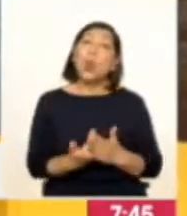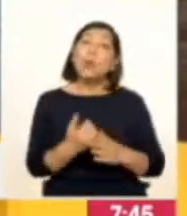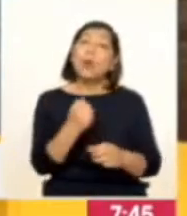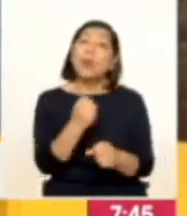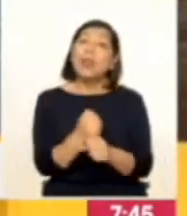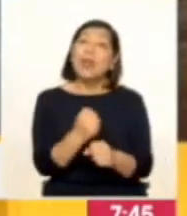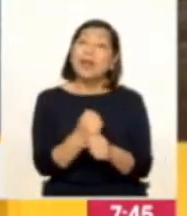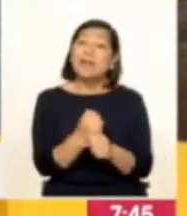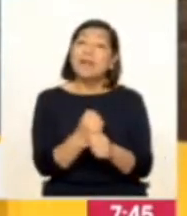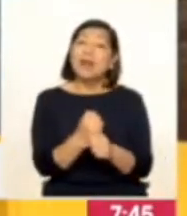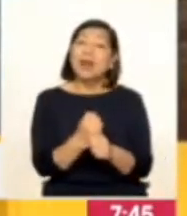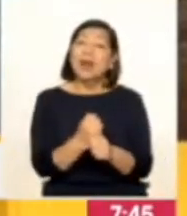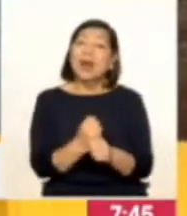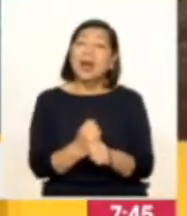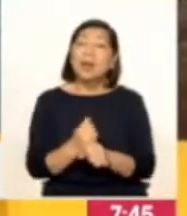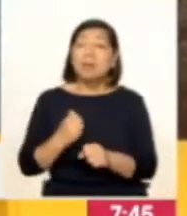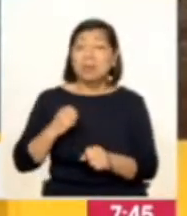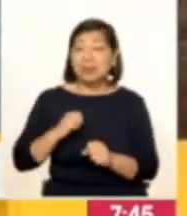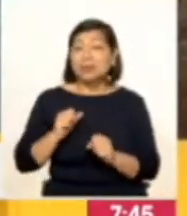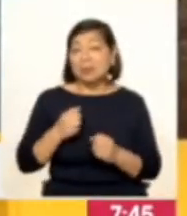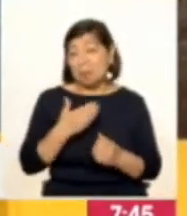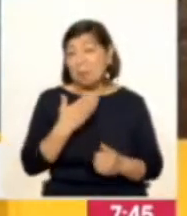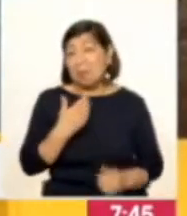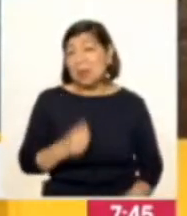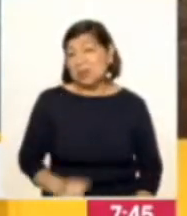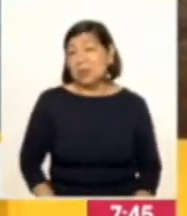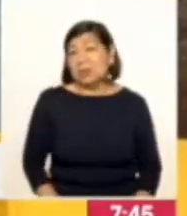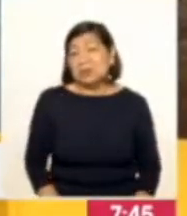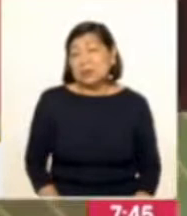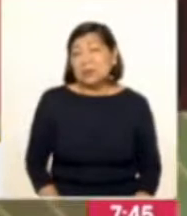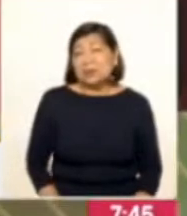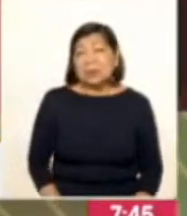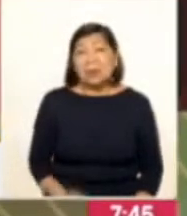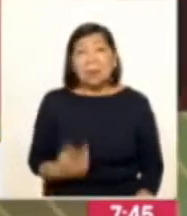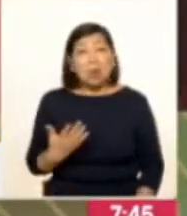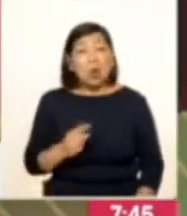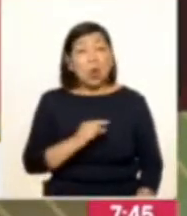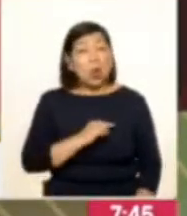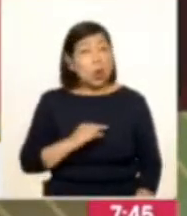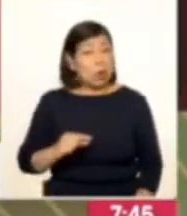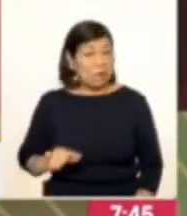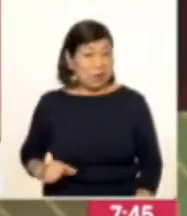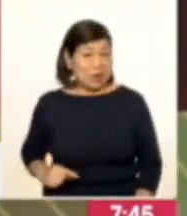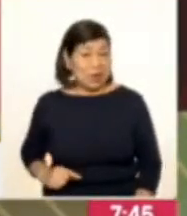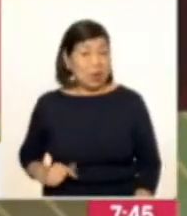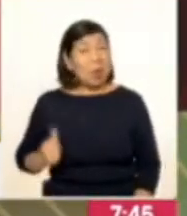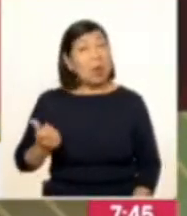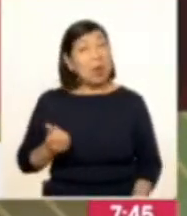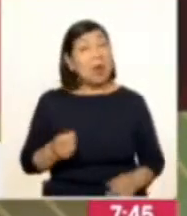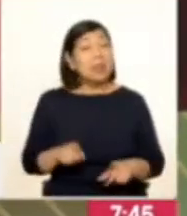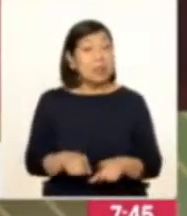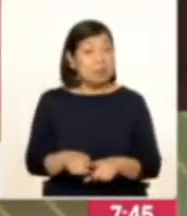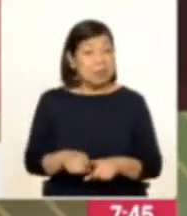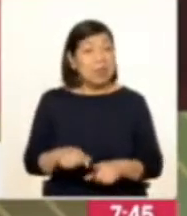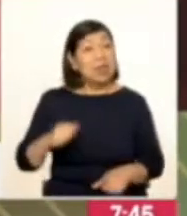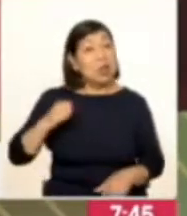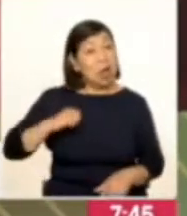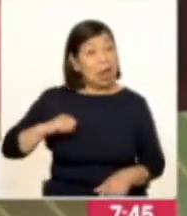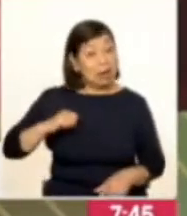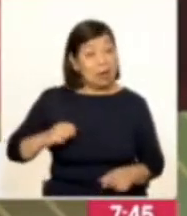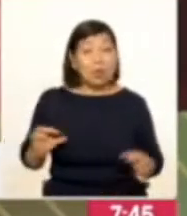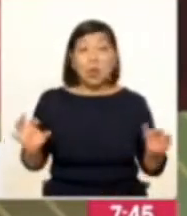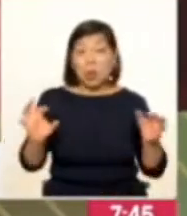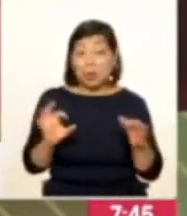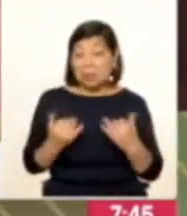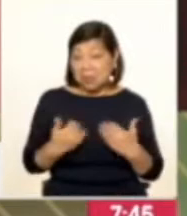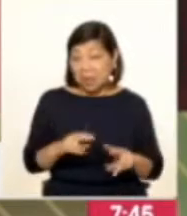de me refiero a lo regional y municipal sí es buena además en el caso de los gobernadores regionales y municipales no este y de alcaldes